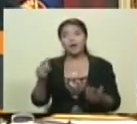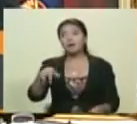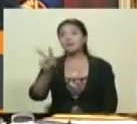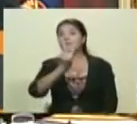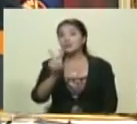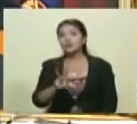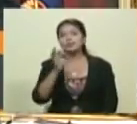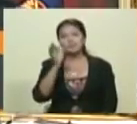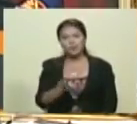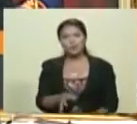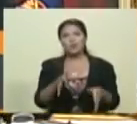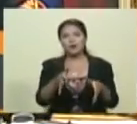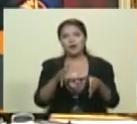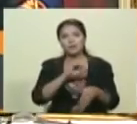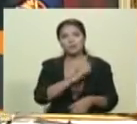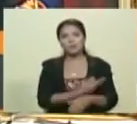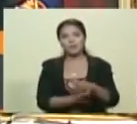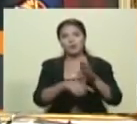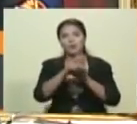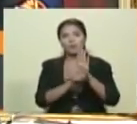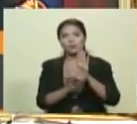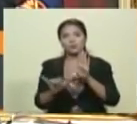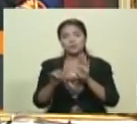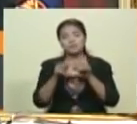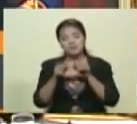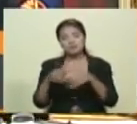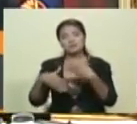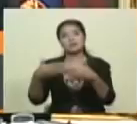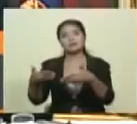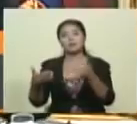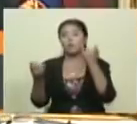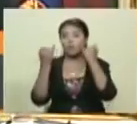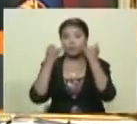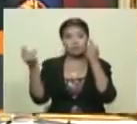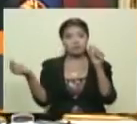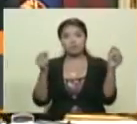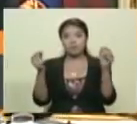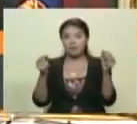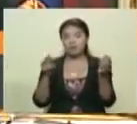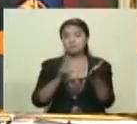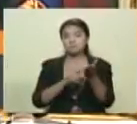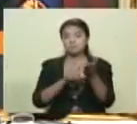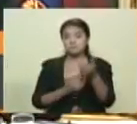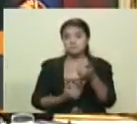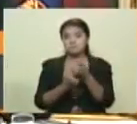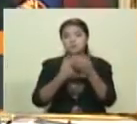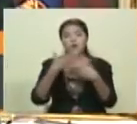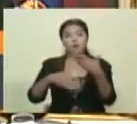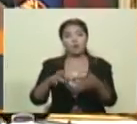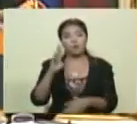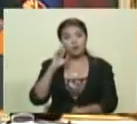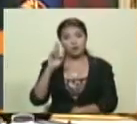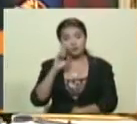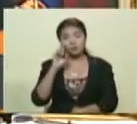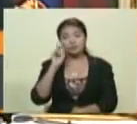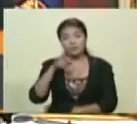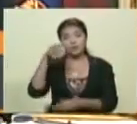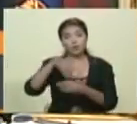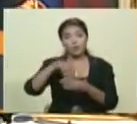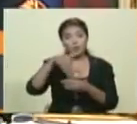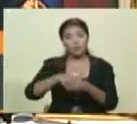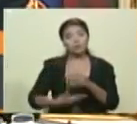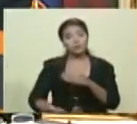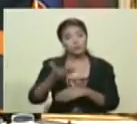va ganando el poder constituyente y la va a seguir ganando con ideas, con argumentos, con razones y con votos, que es lo más